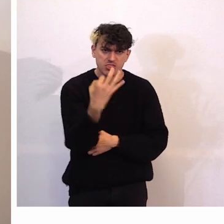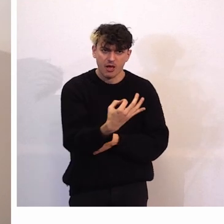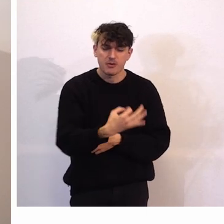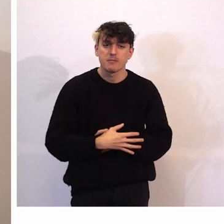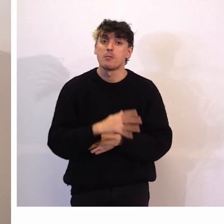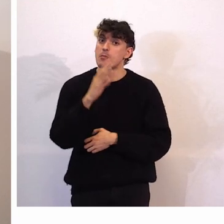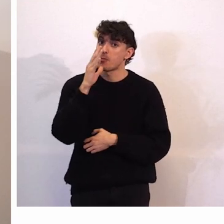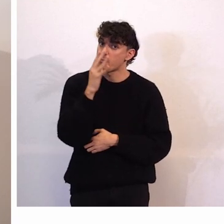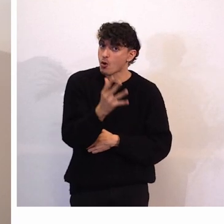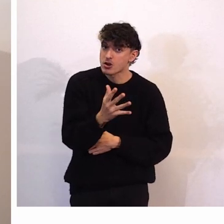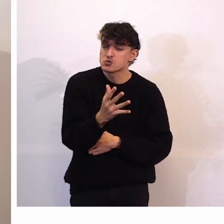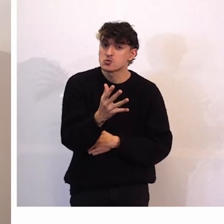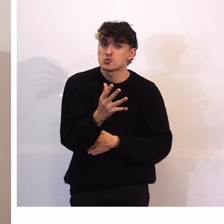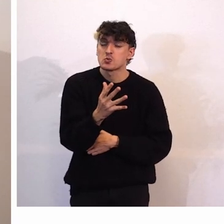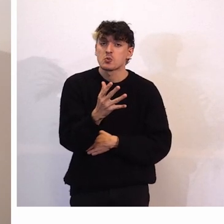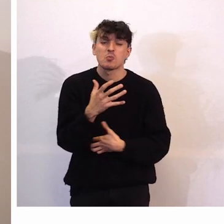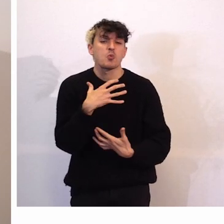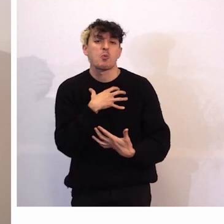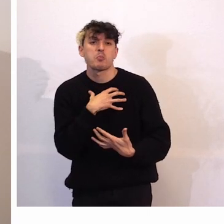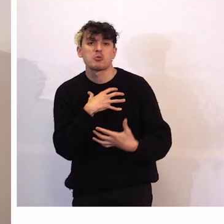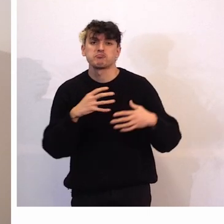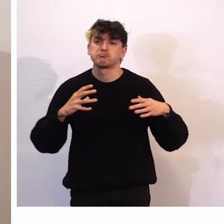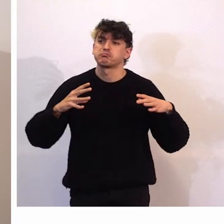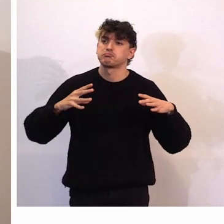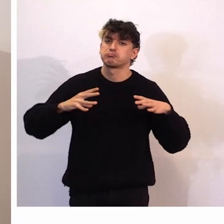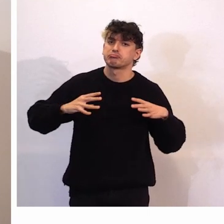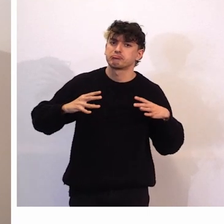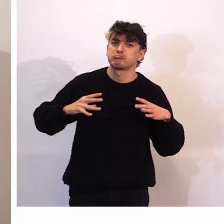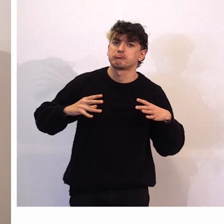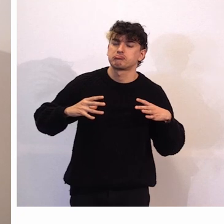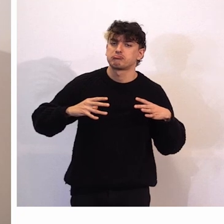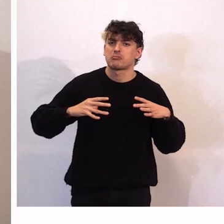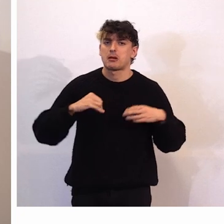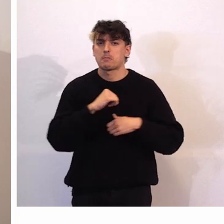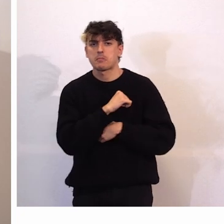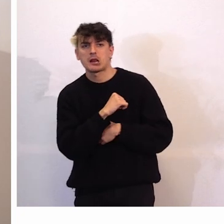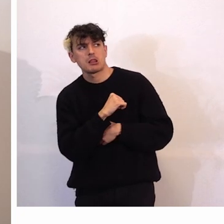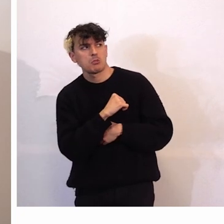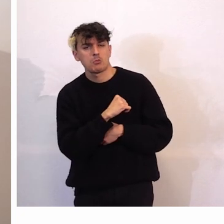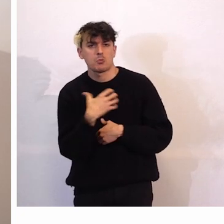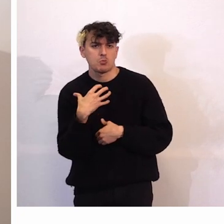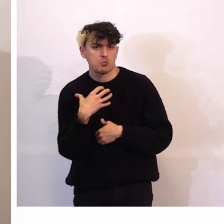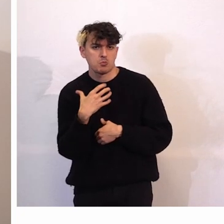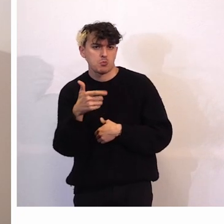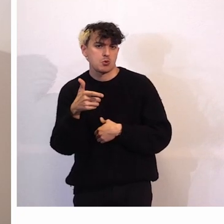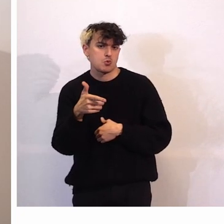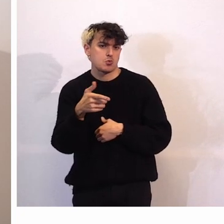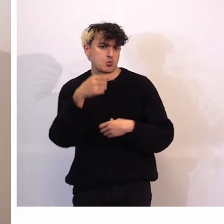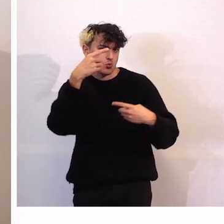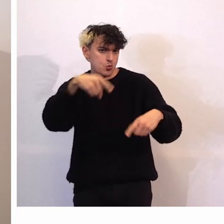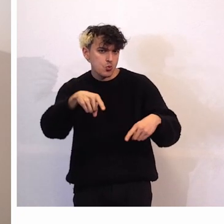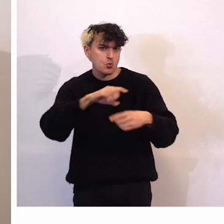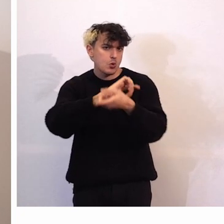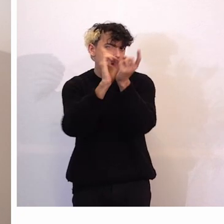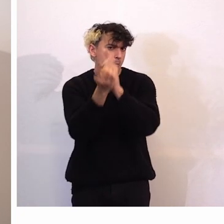eso no podíamos quedarnos con los brazos cruzados, esperando a que cambiaran